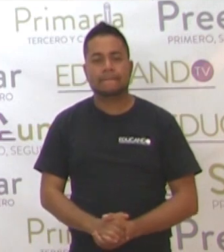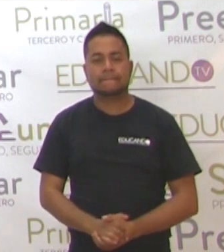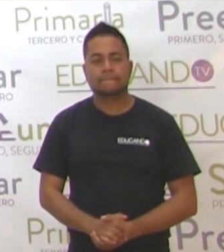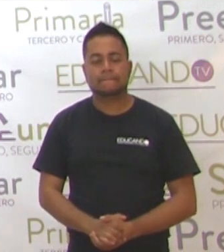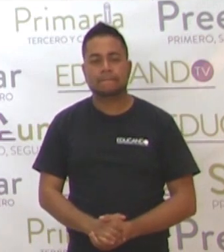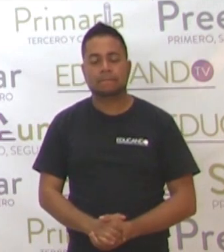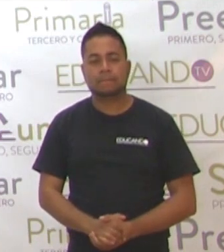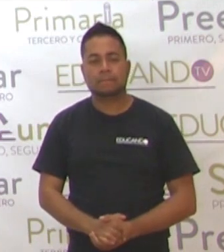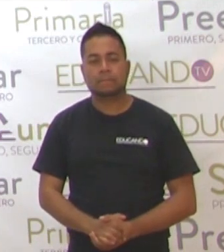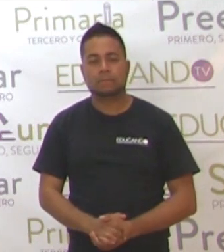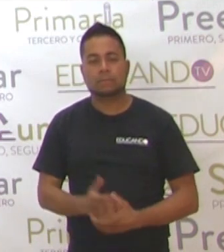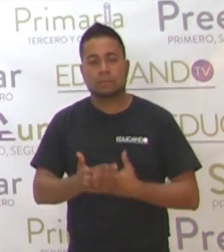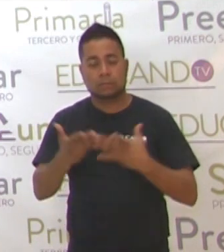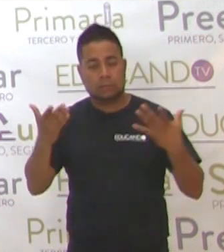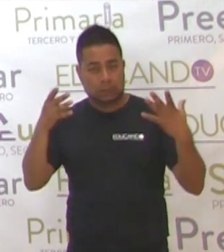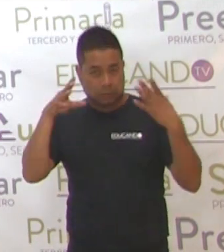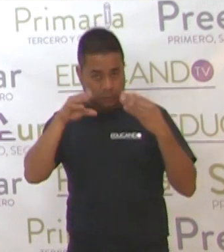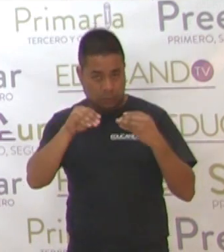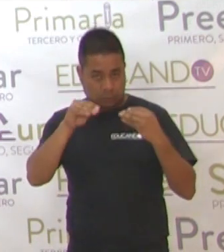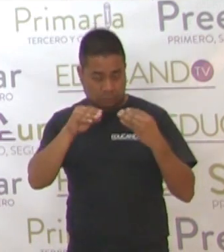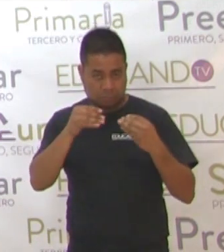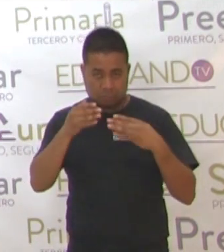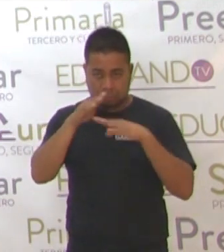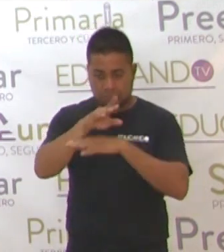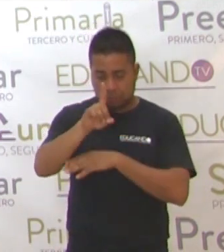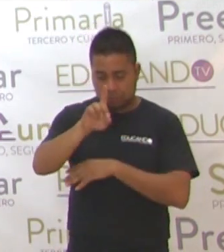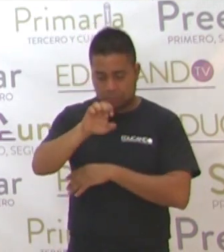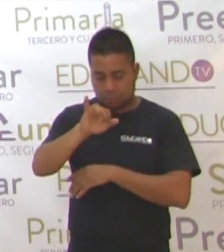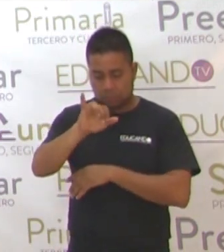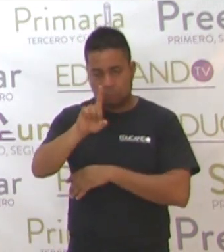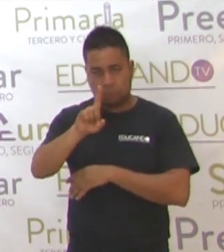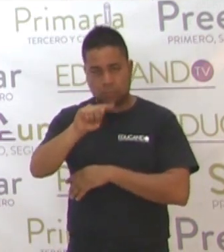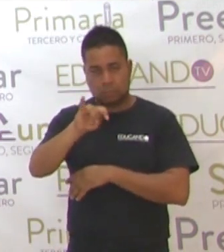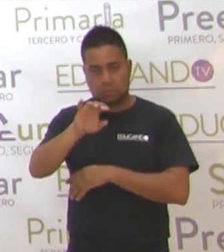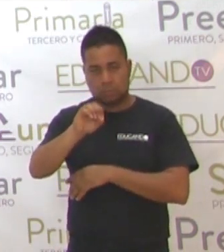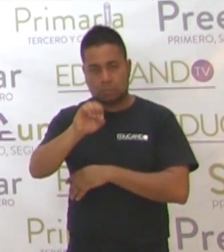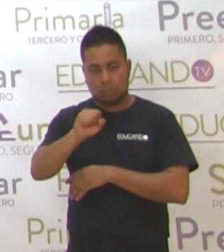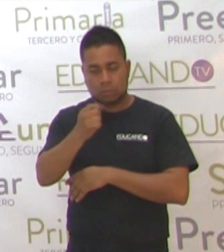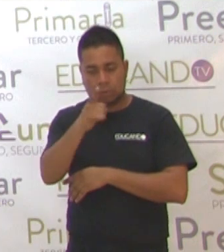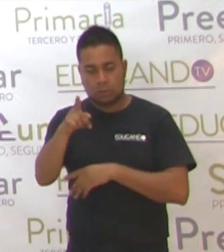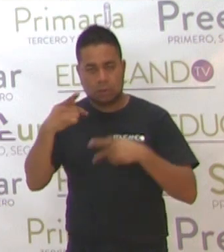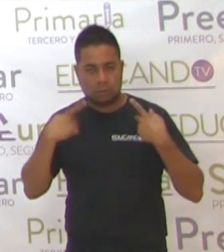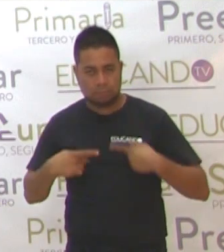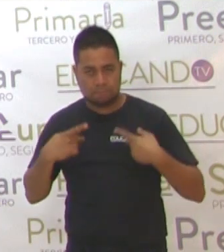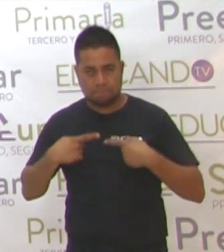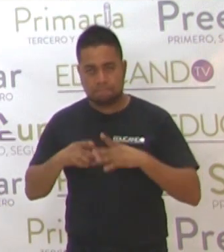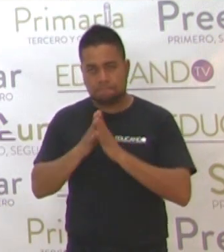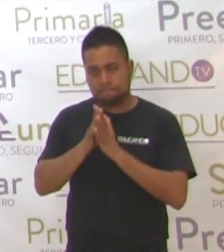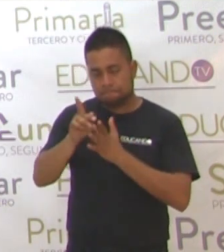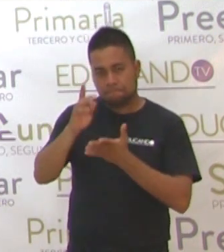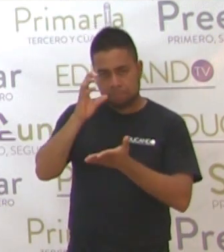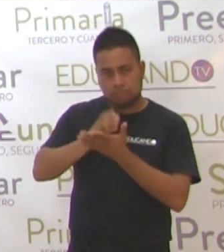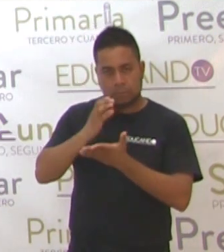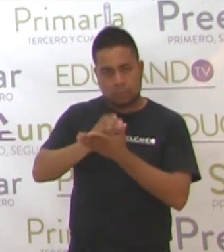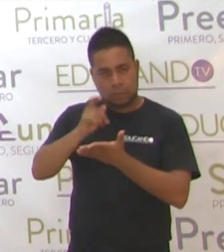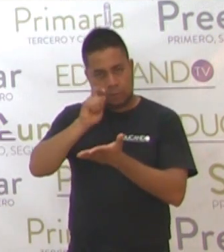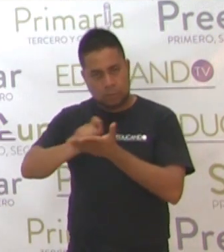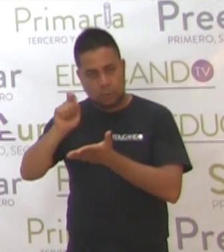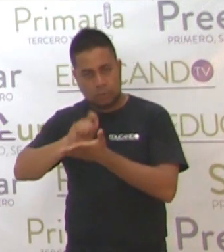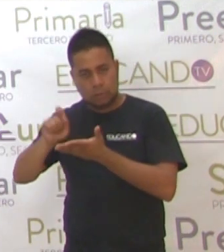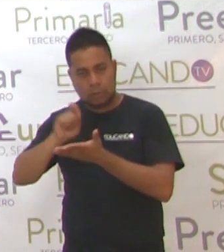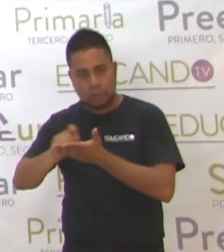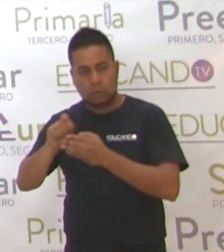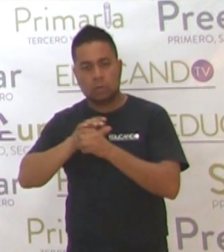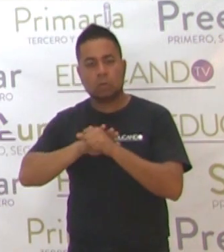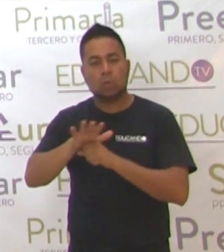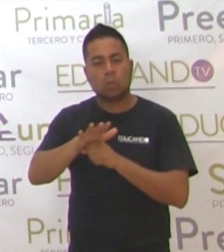a platicar y vamos a hablar sobre los derechos de personas por favor ve anotando en tu libreta esta clasificación